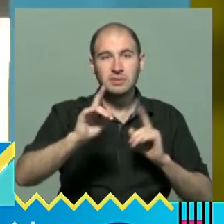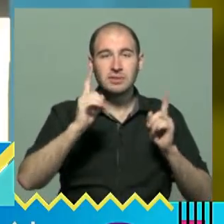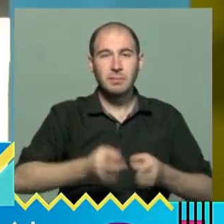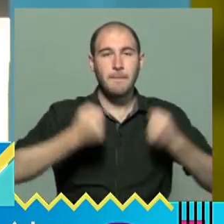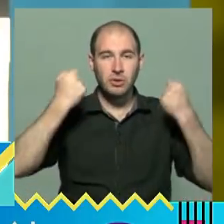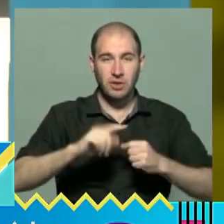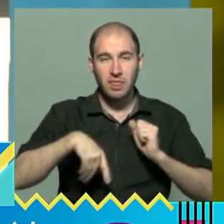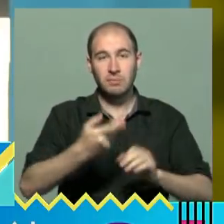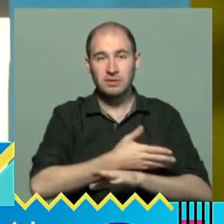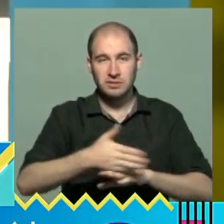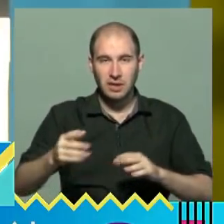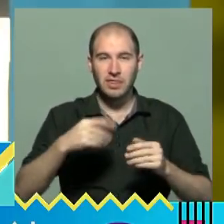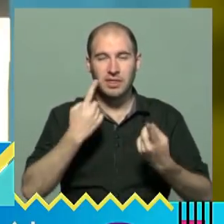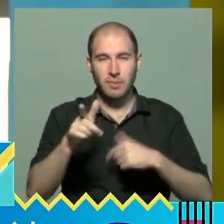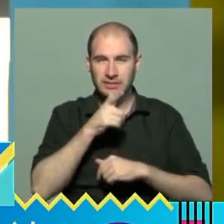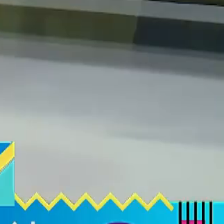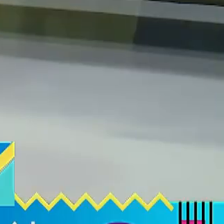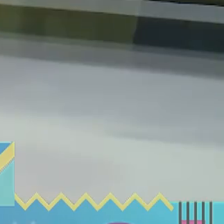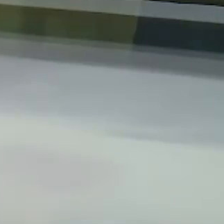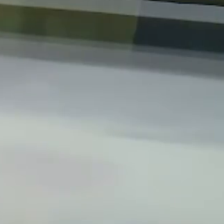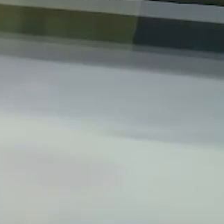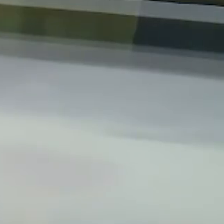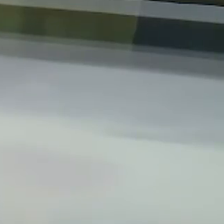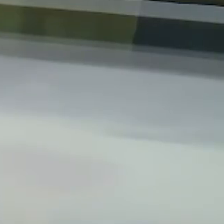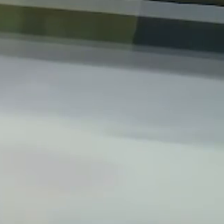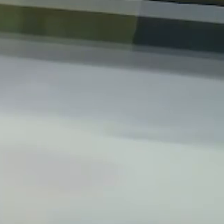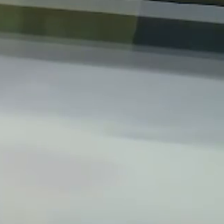una posición. Enseguida continuamos con más Distintos Parecidos.